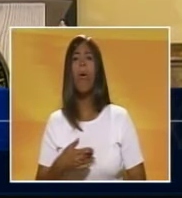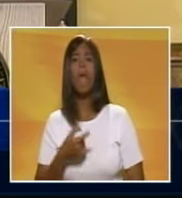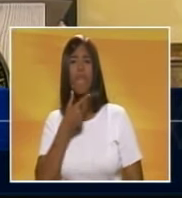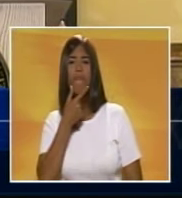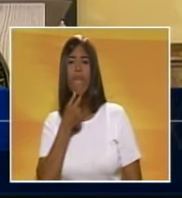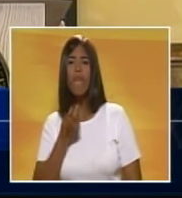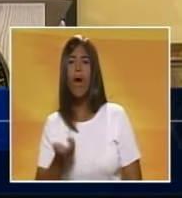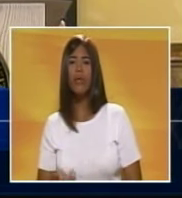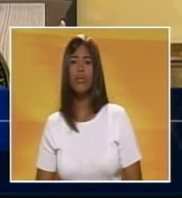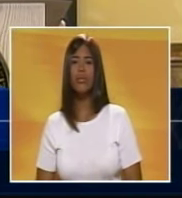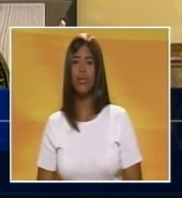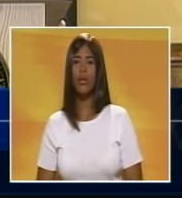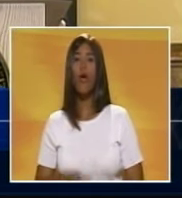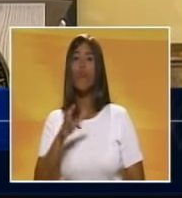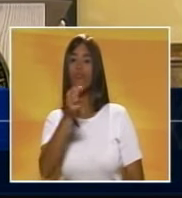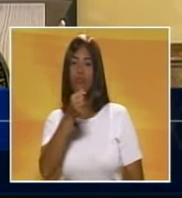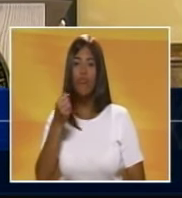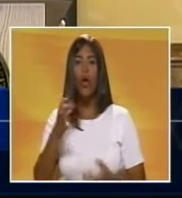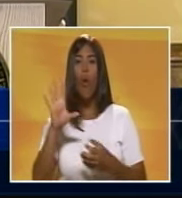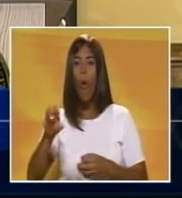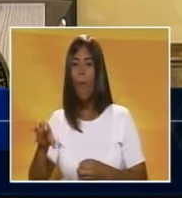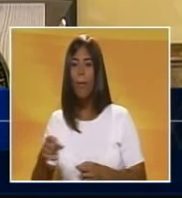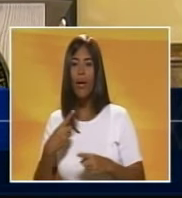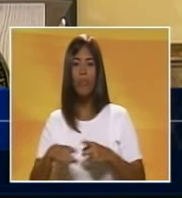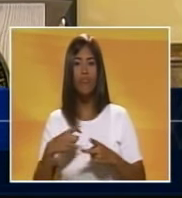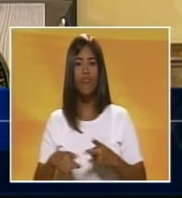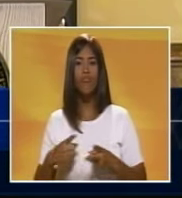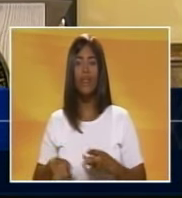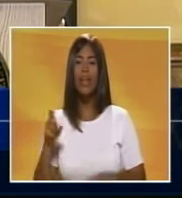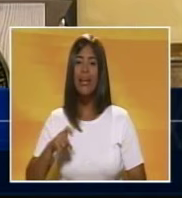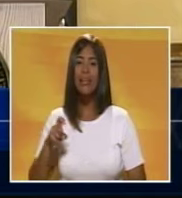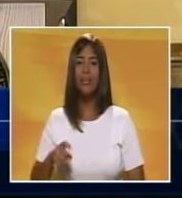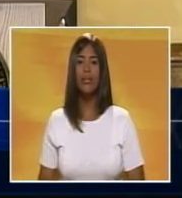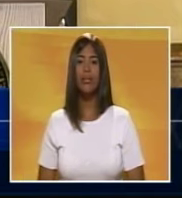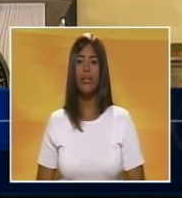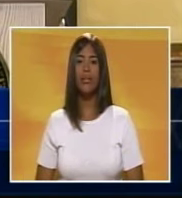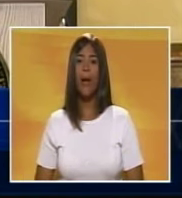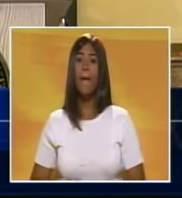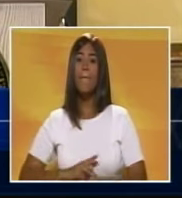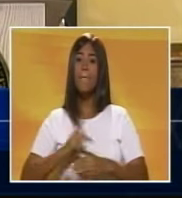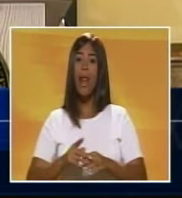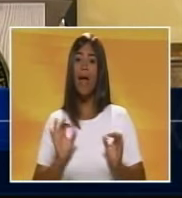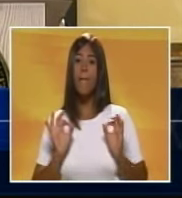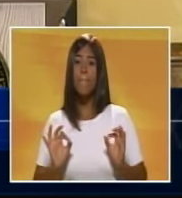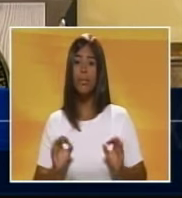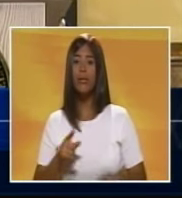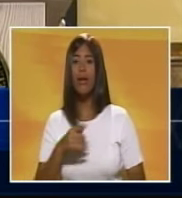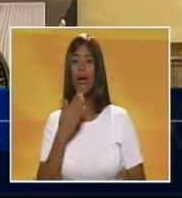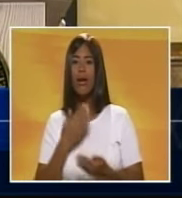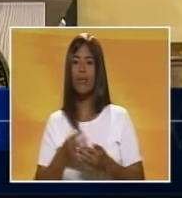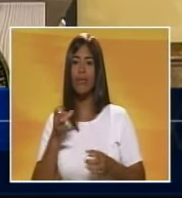facilidad de electrodoméstico que necesita. Plan especial a través del Carnet de la Patria.